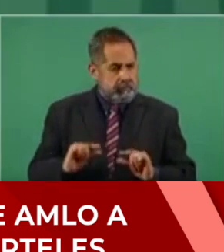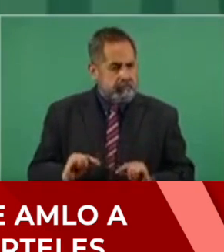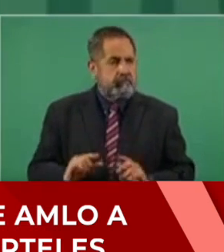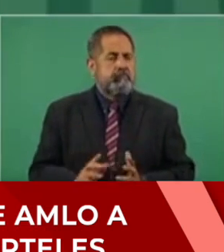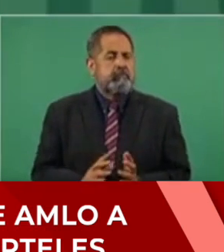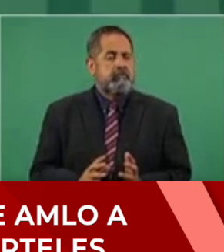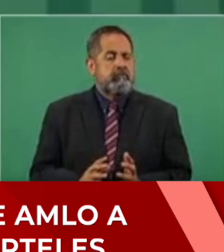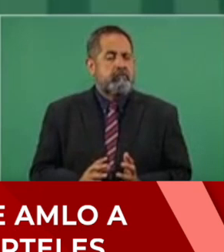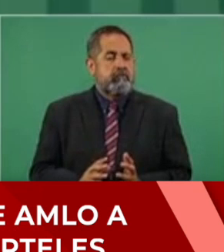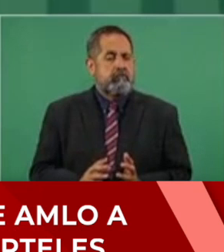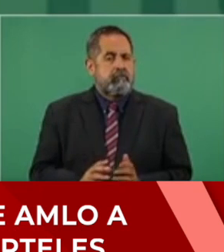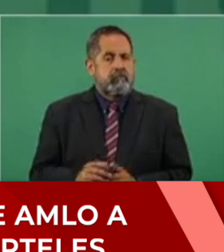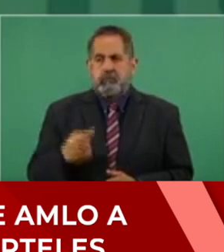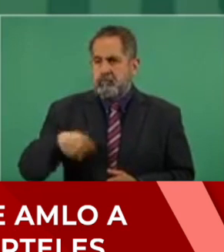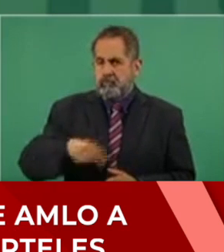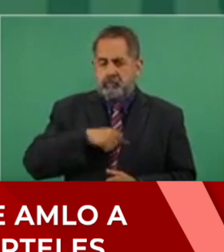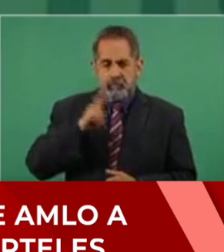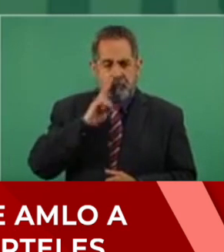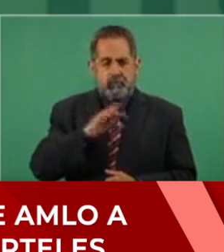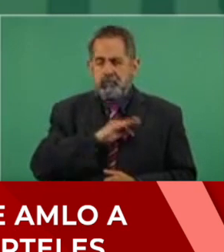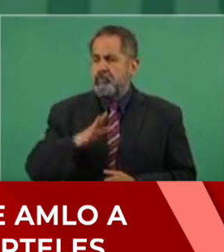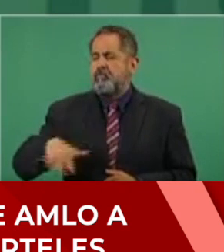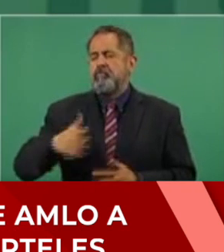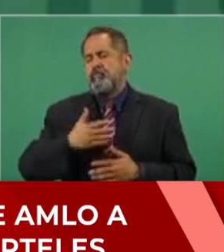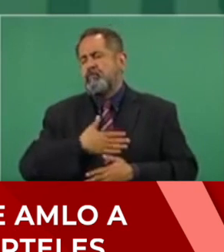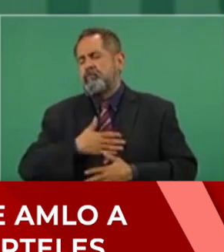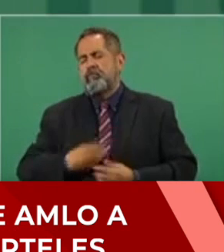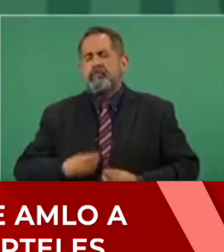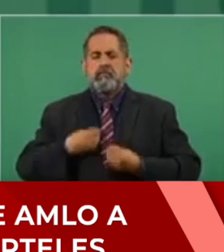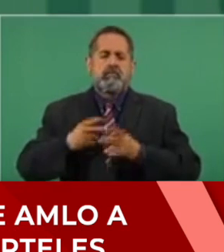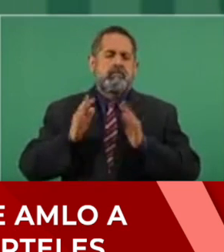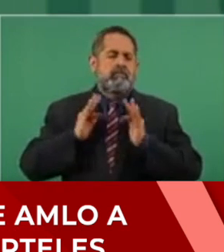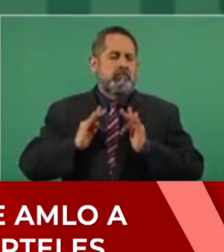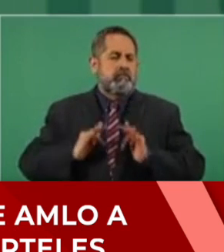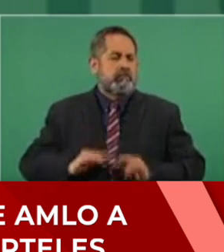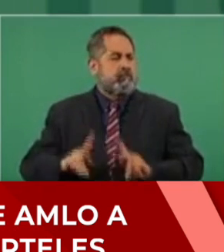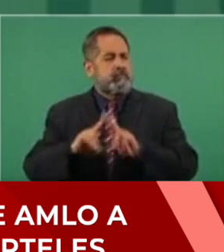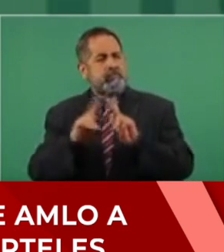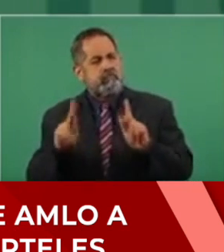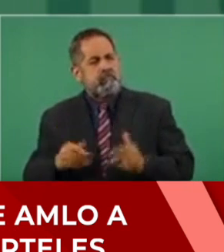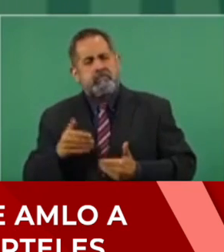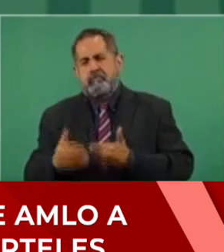que podamos vivir tranquilos, vivir en paz, y vamos avanzando.